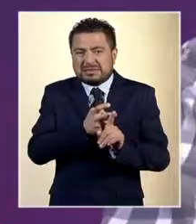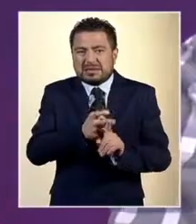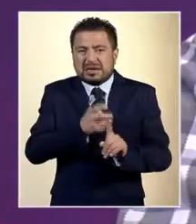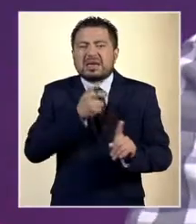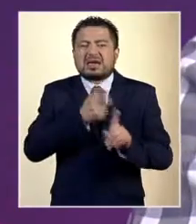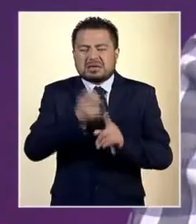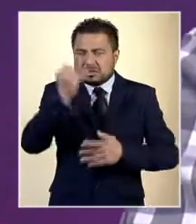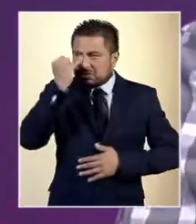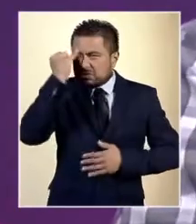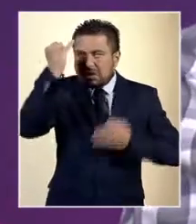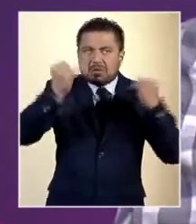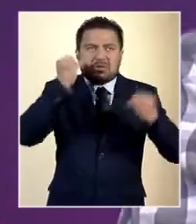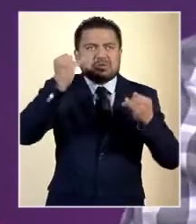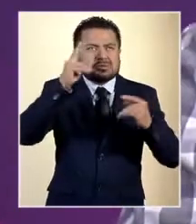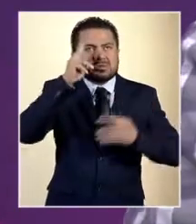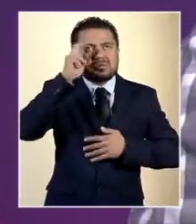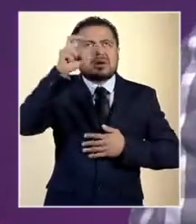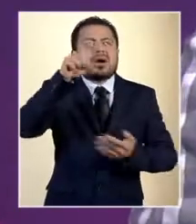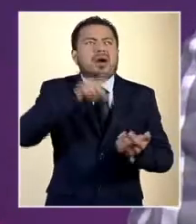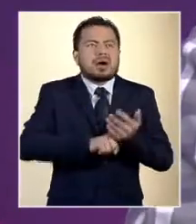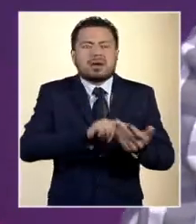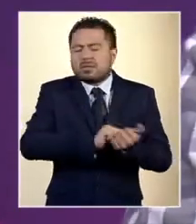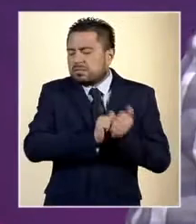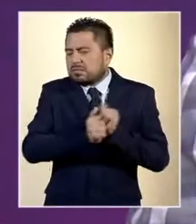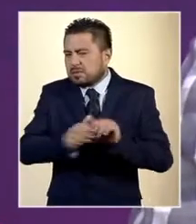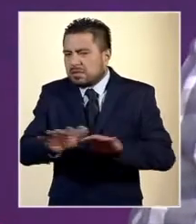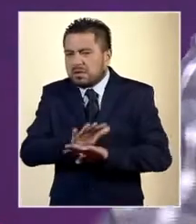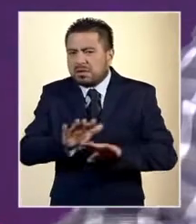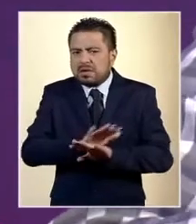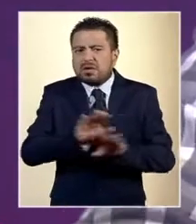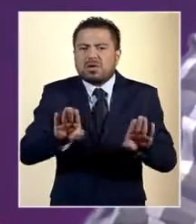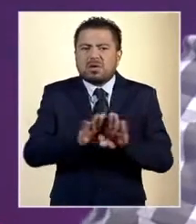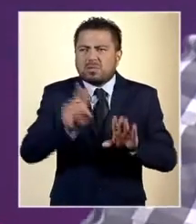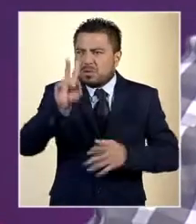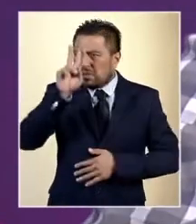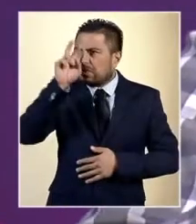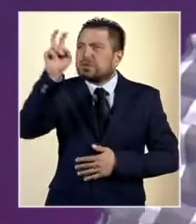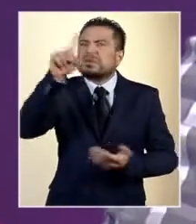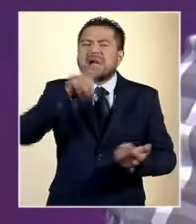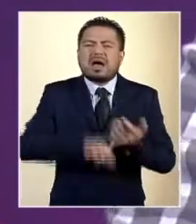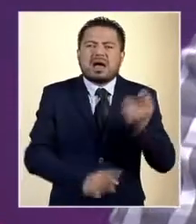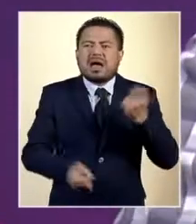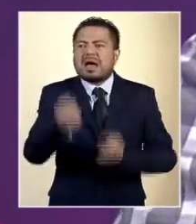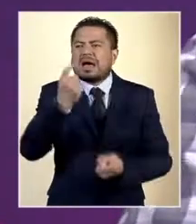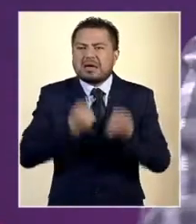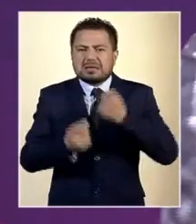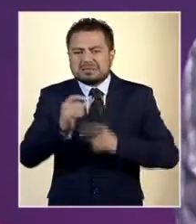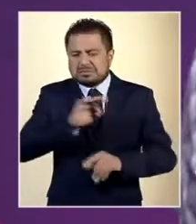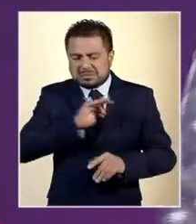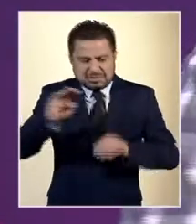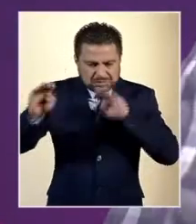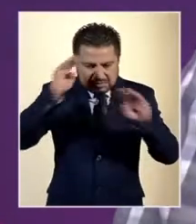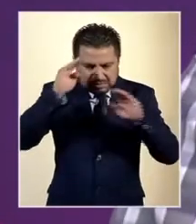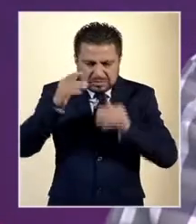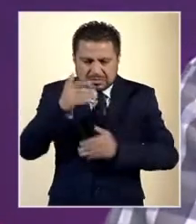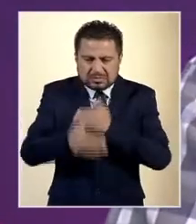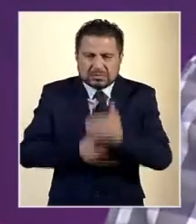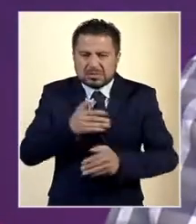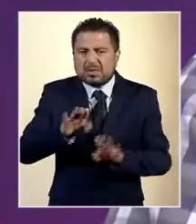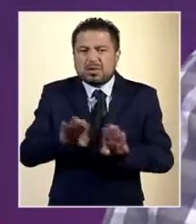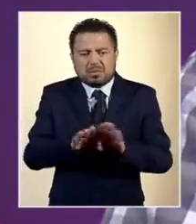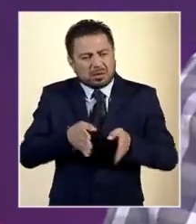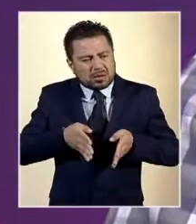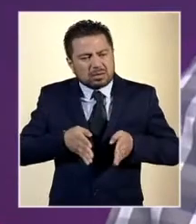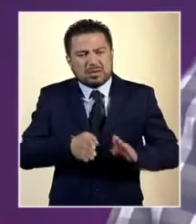una ilusión, pero además se vuelve no solo una ilusión para quienes en algún momento pensábamos que era el